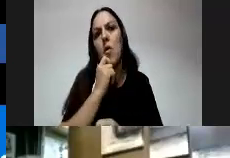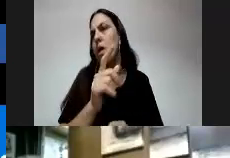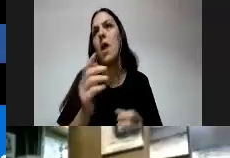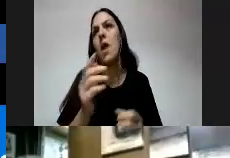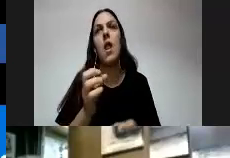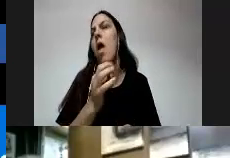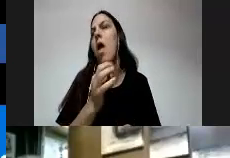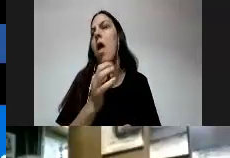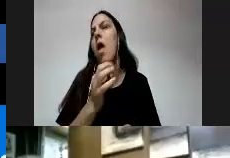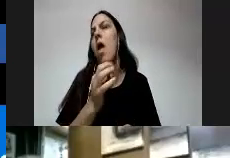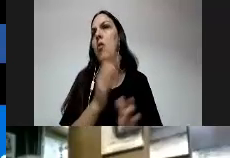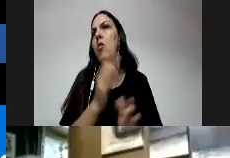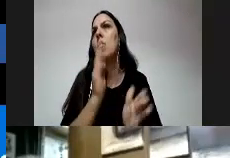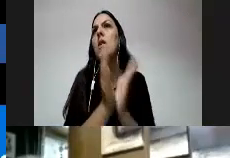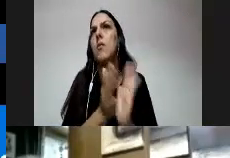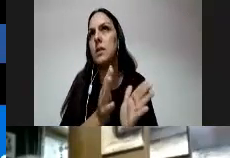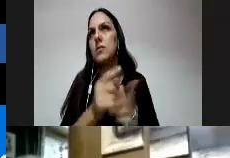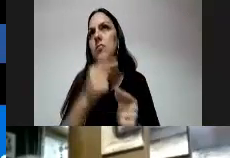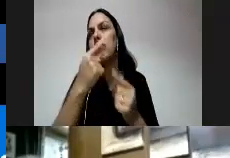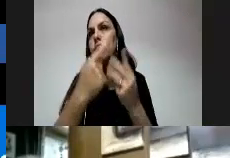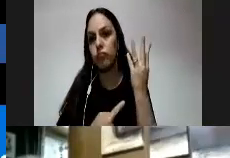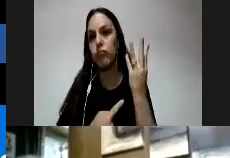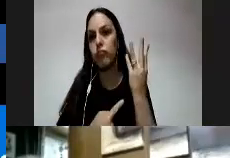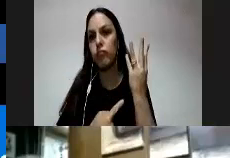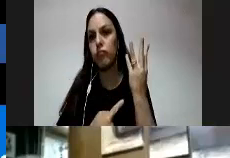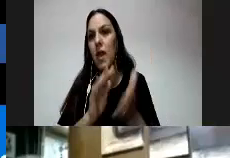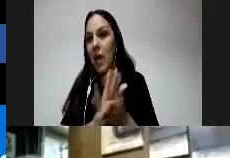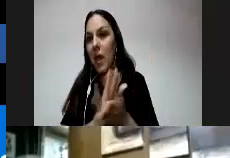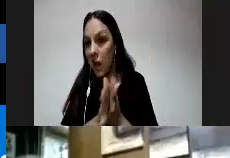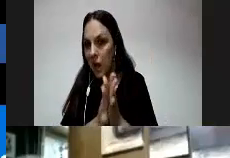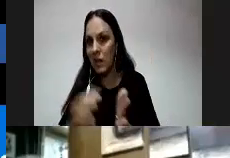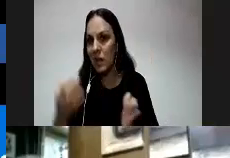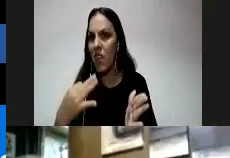o rehabilitación al que debían concurrir,